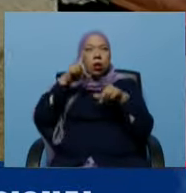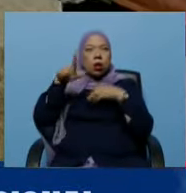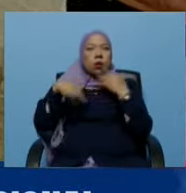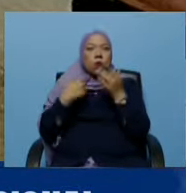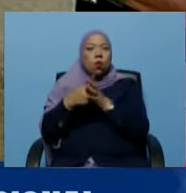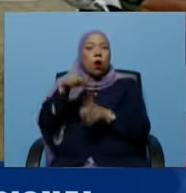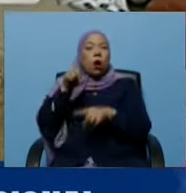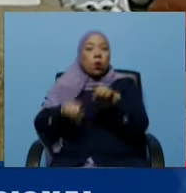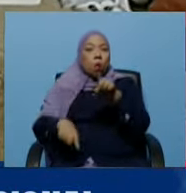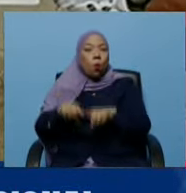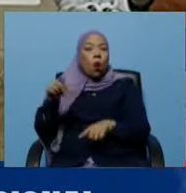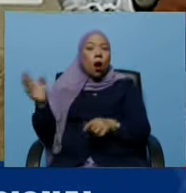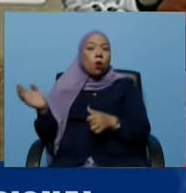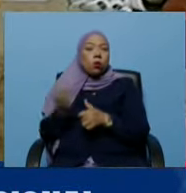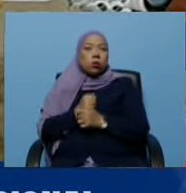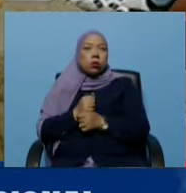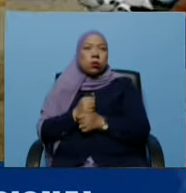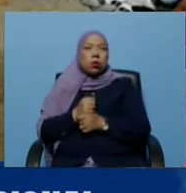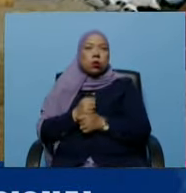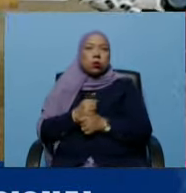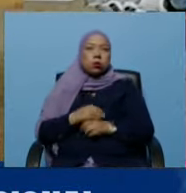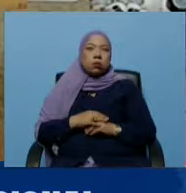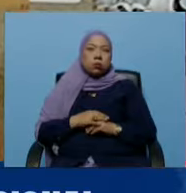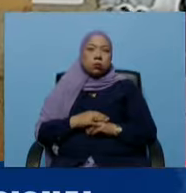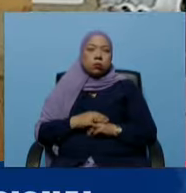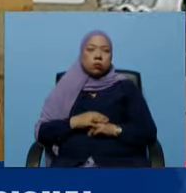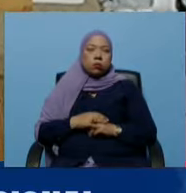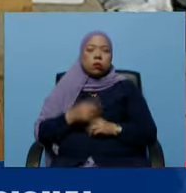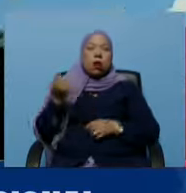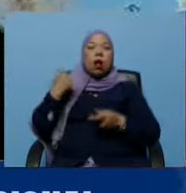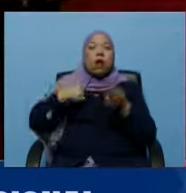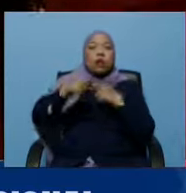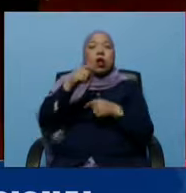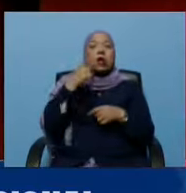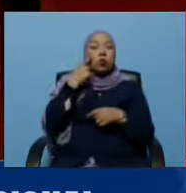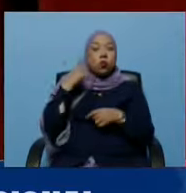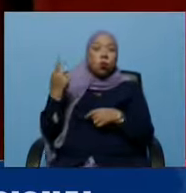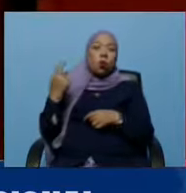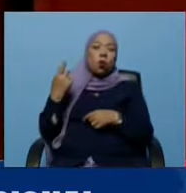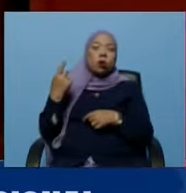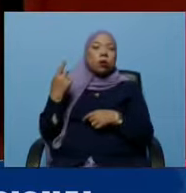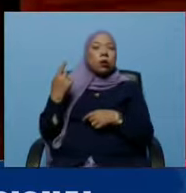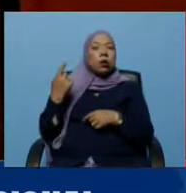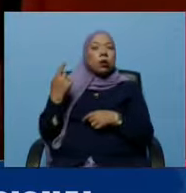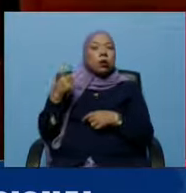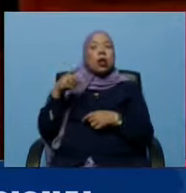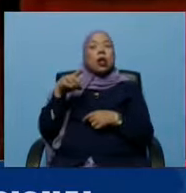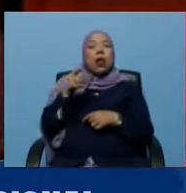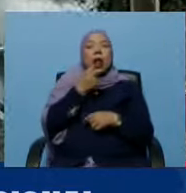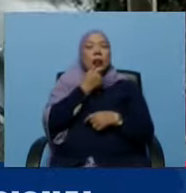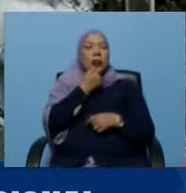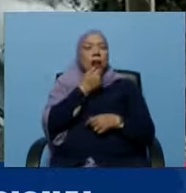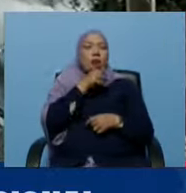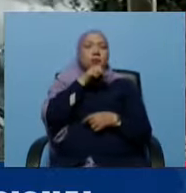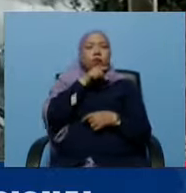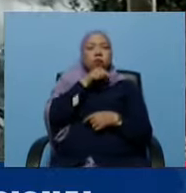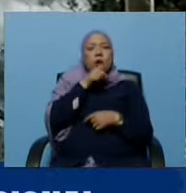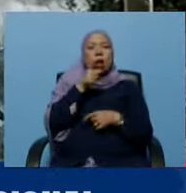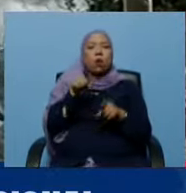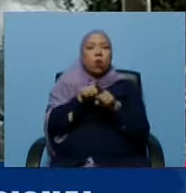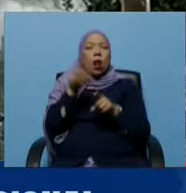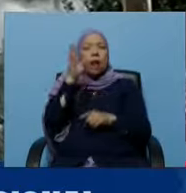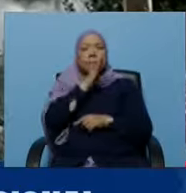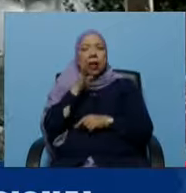material que sirve también para la industria siderúrgica, y es un material que, além de servir